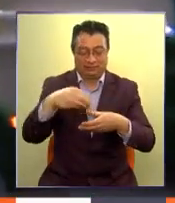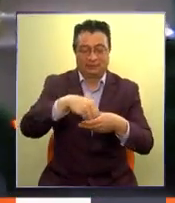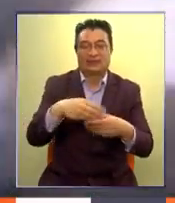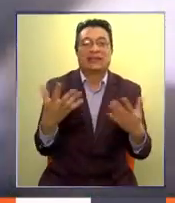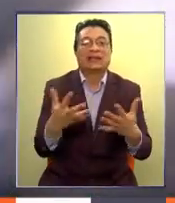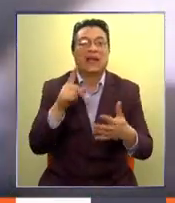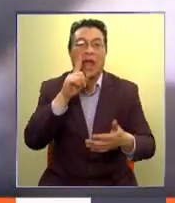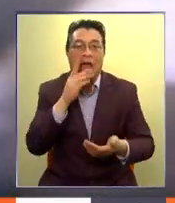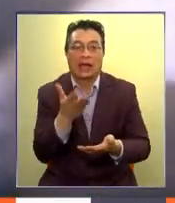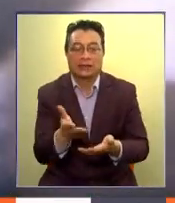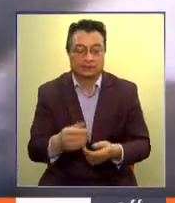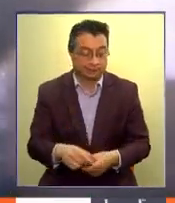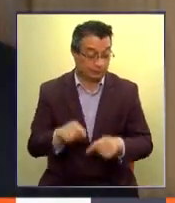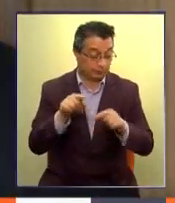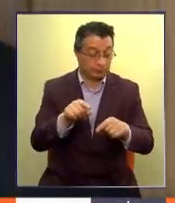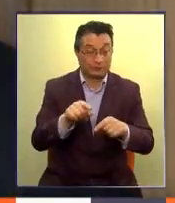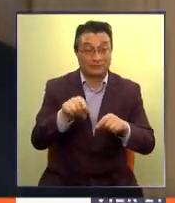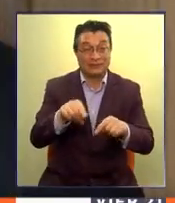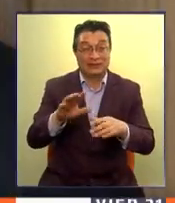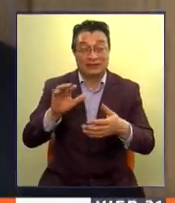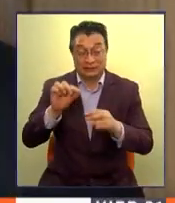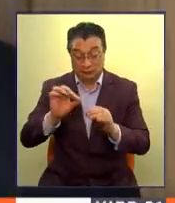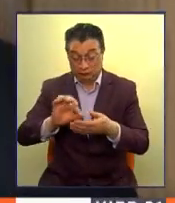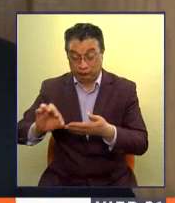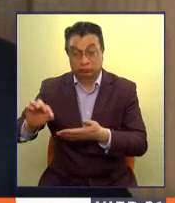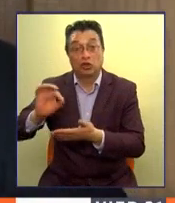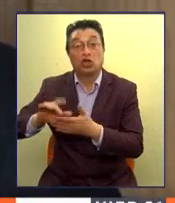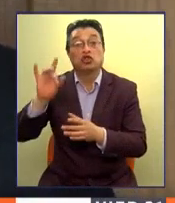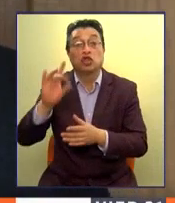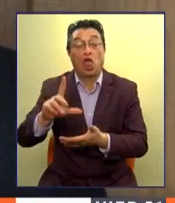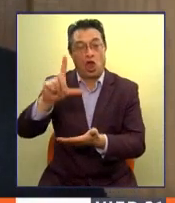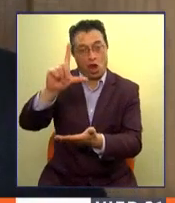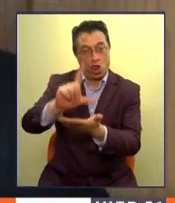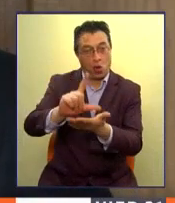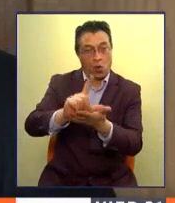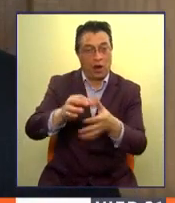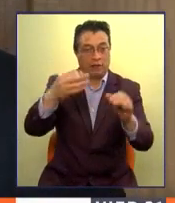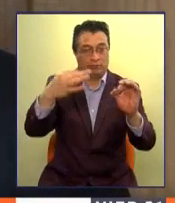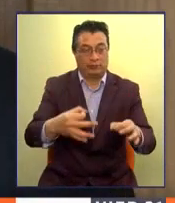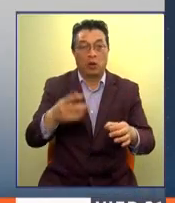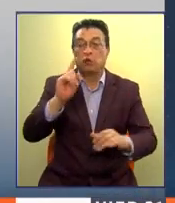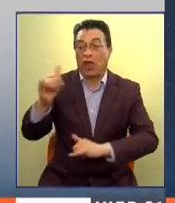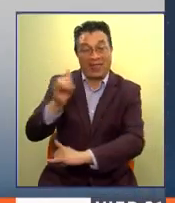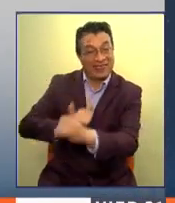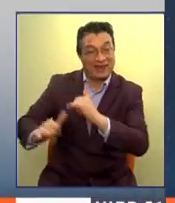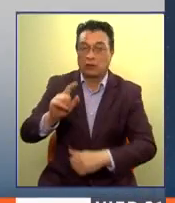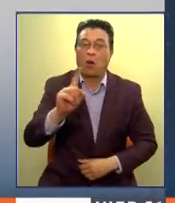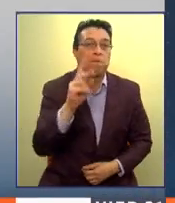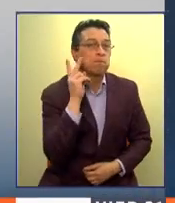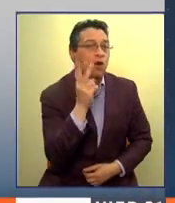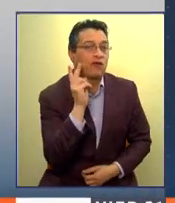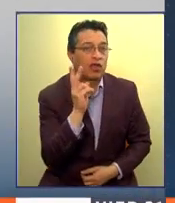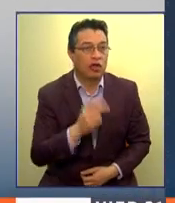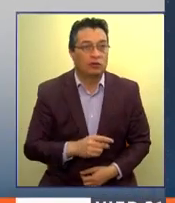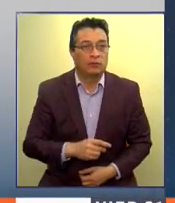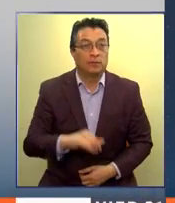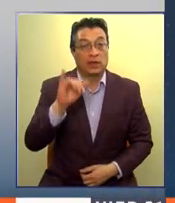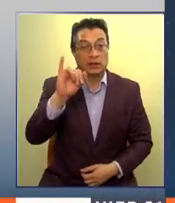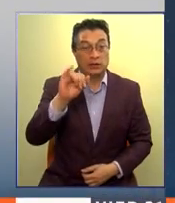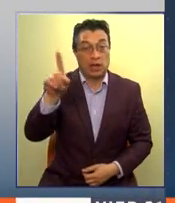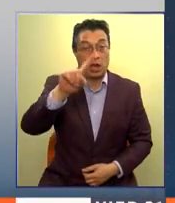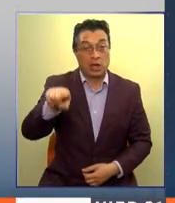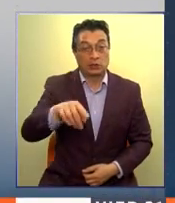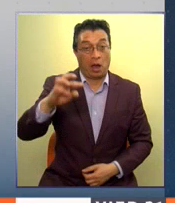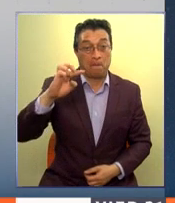los medicamentos con recetas cheques sólo se pueden comprar en farmacias establecidas ni siquiera se pueden comprar por internet la recomendación del icp es